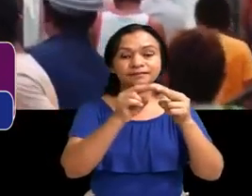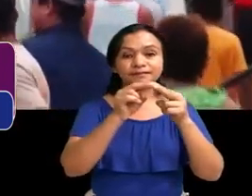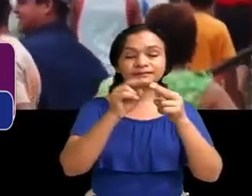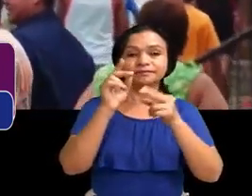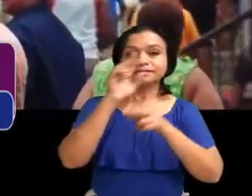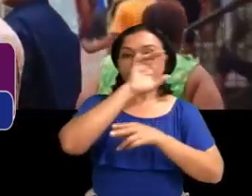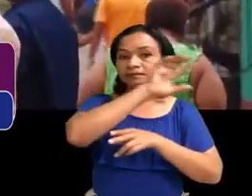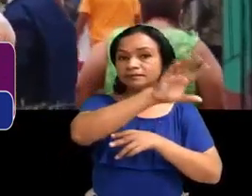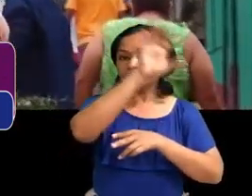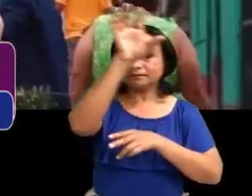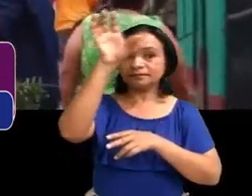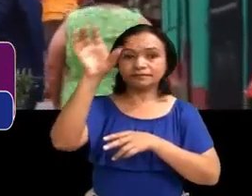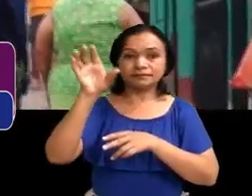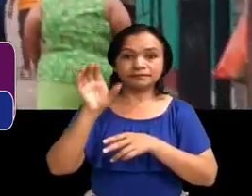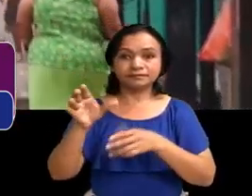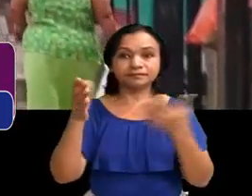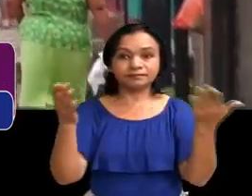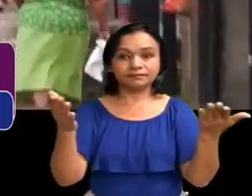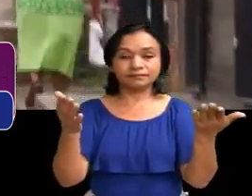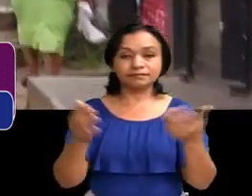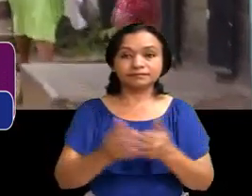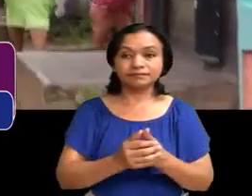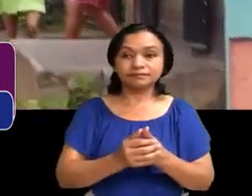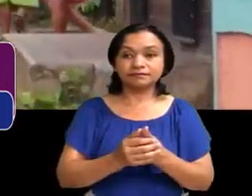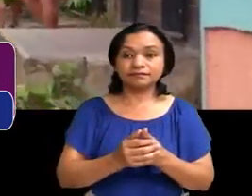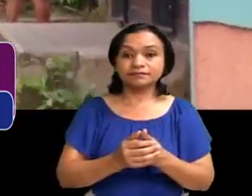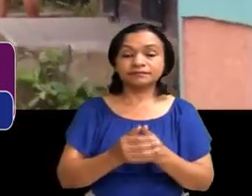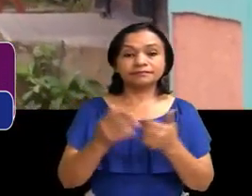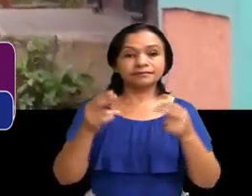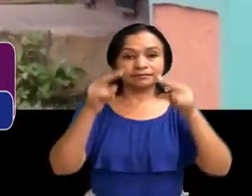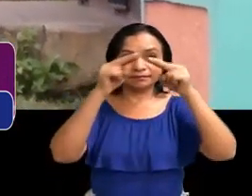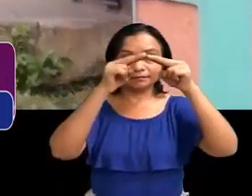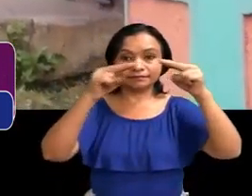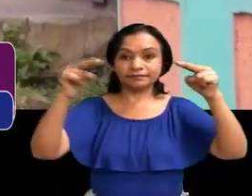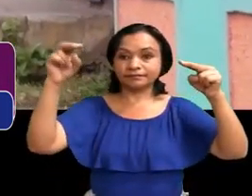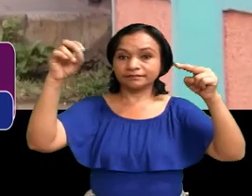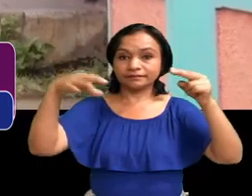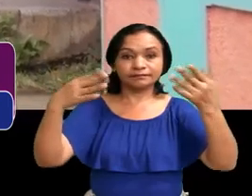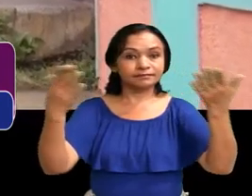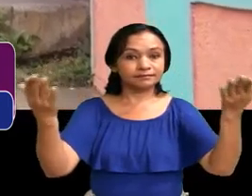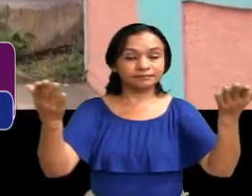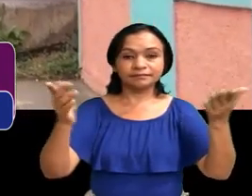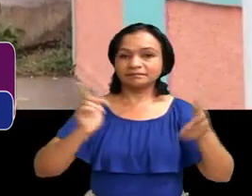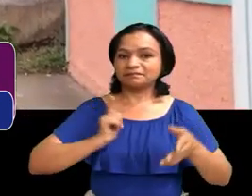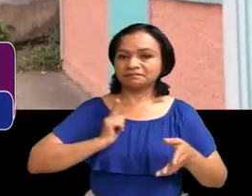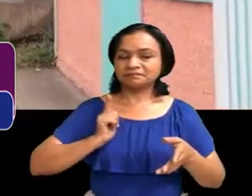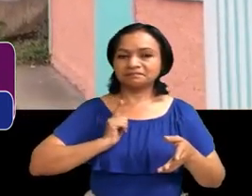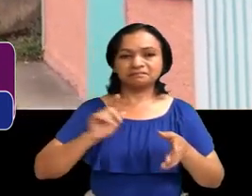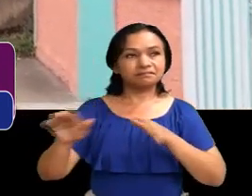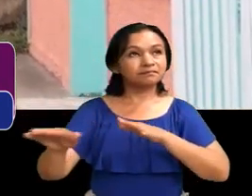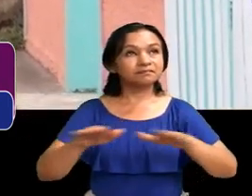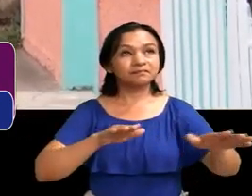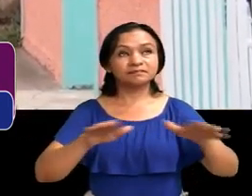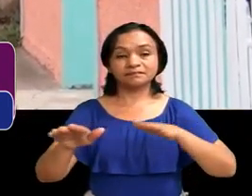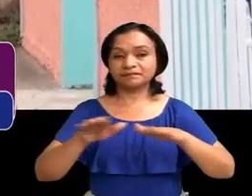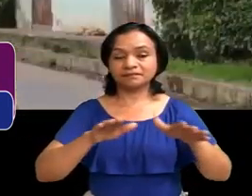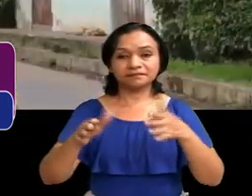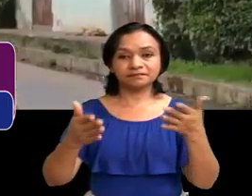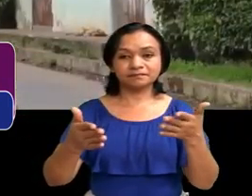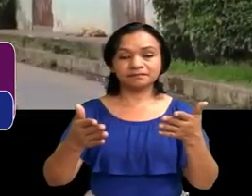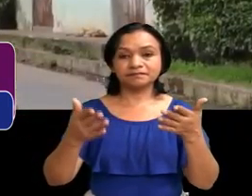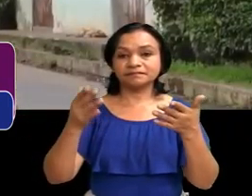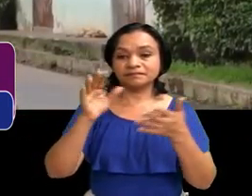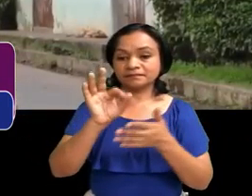muchos departamentos, mucho más que la parte de energía, que no tenés acceso de